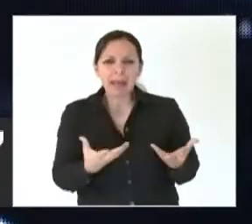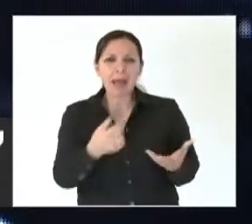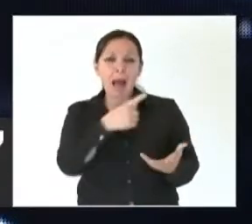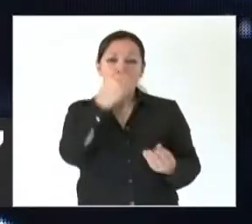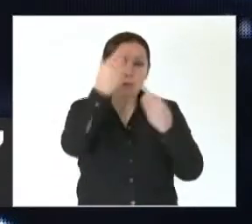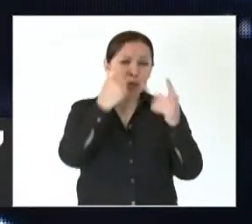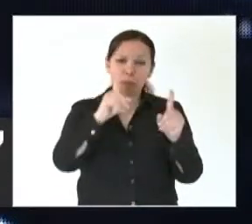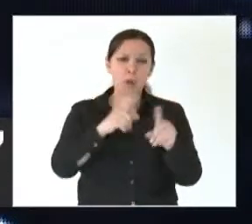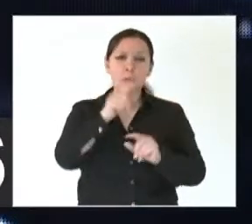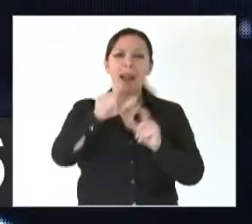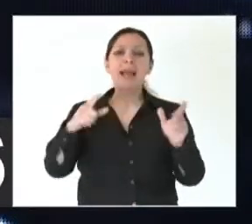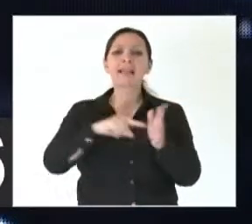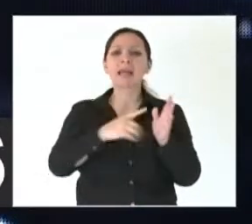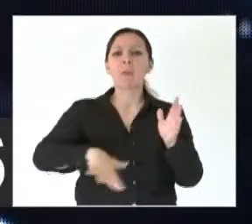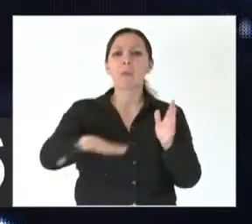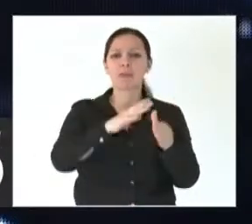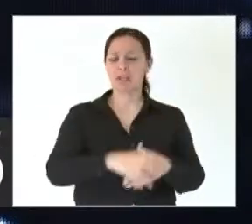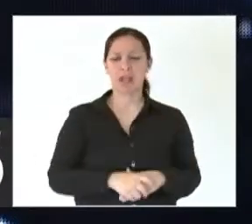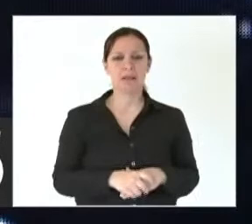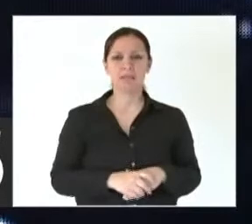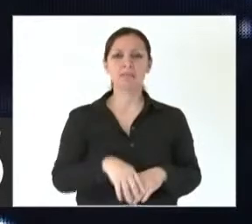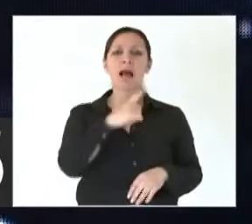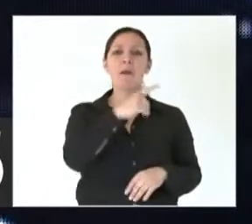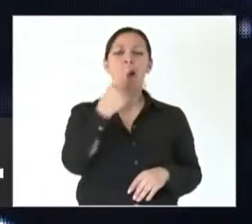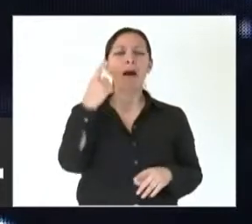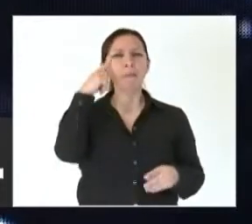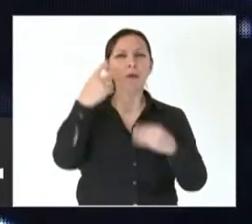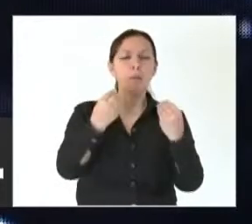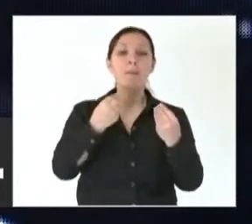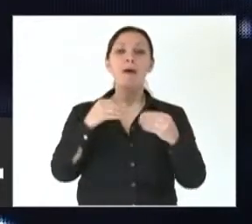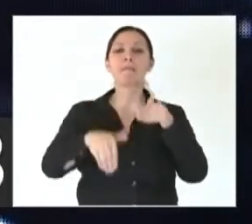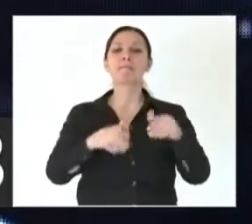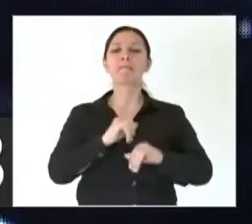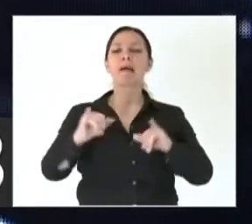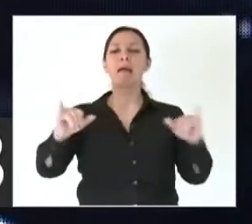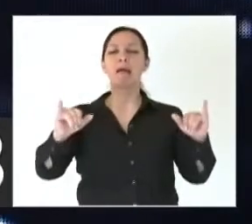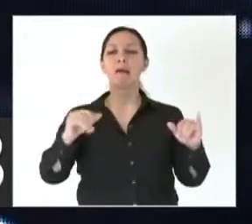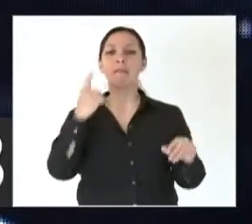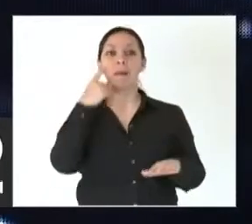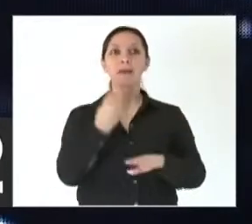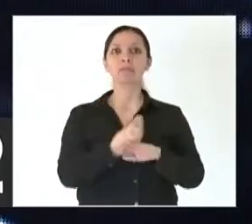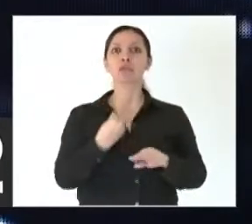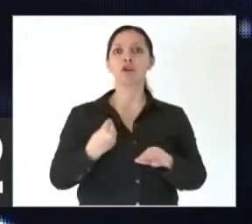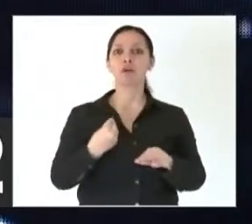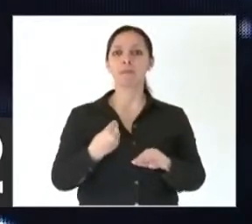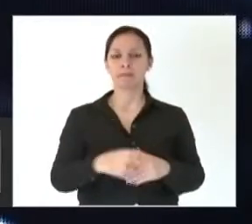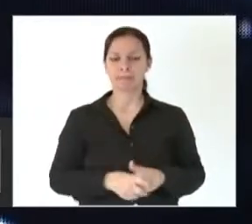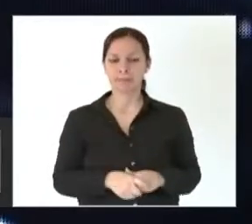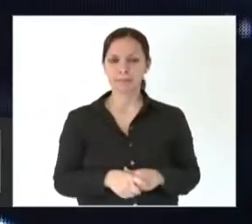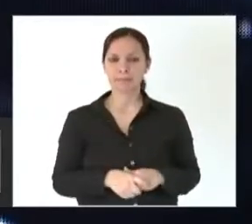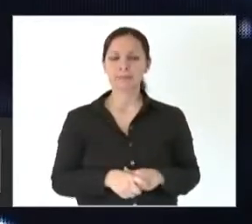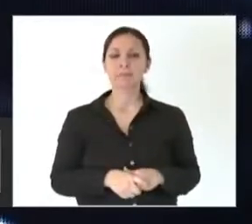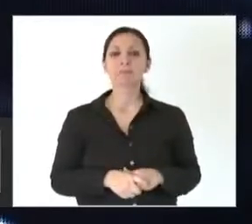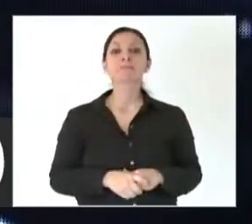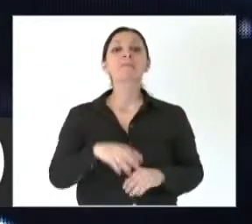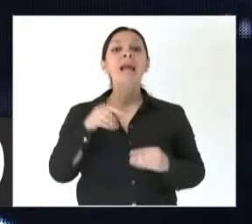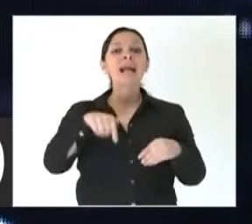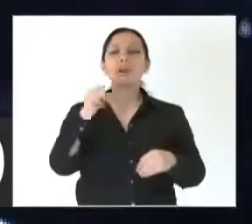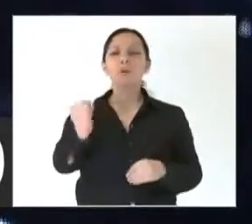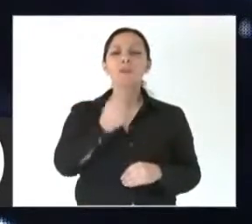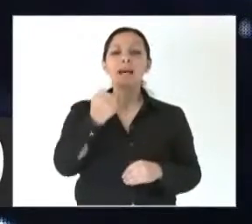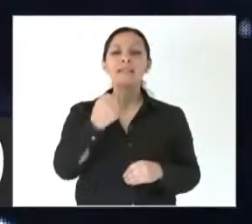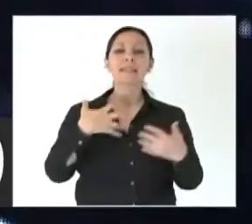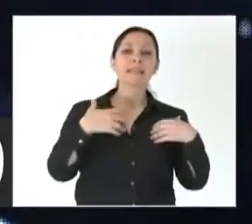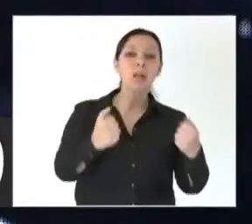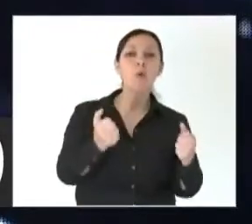te preocupan los porteños te preocupa simplemente una campaña electoral para ver cómo quedas parado a ver cuál es el próximo carguito que te toca acá lo importante es la salud